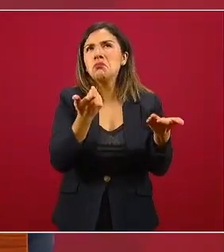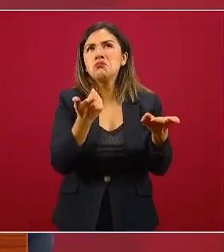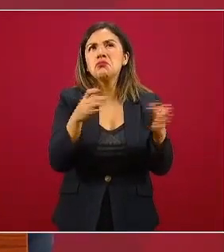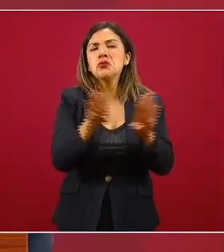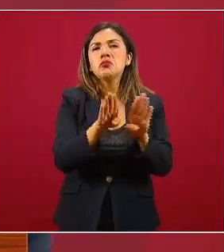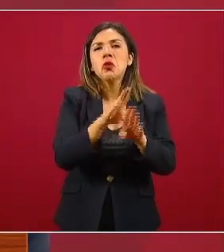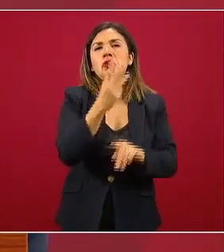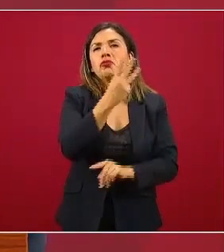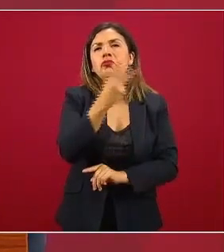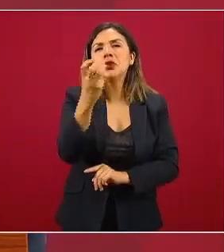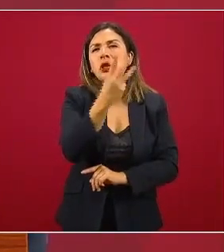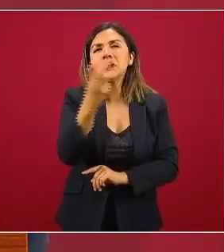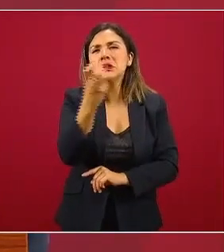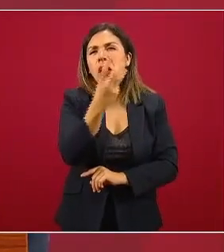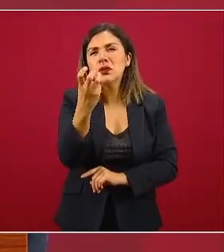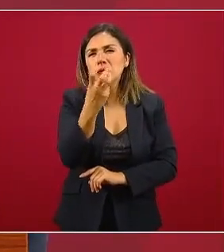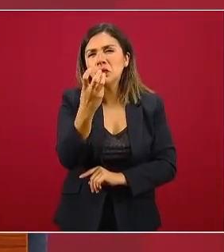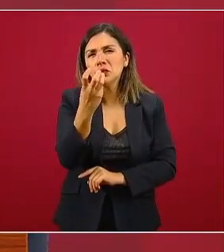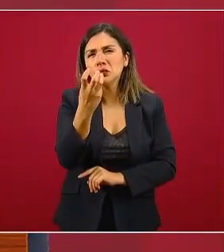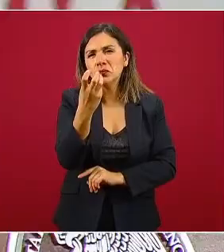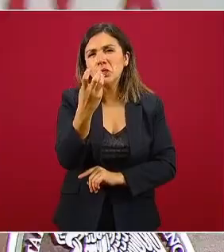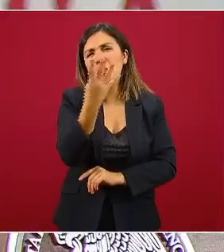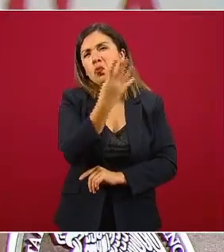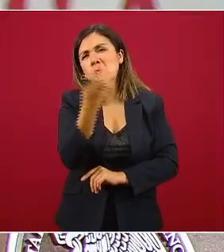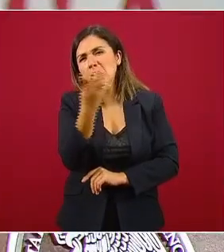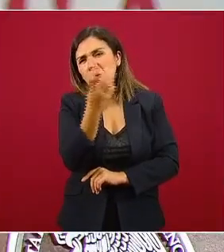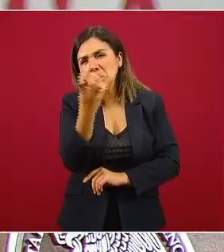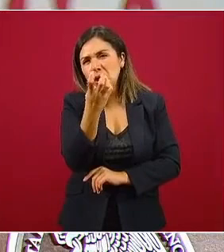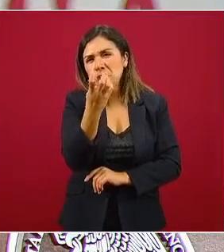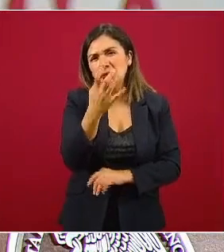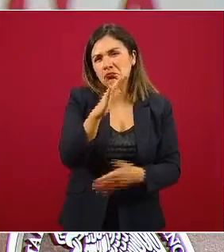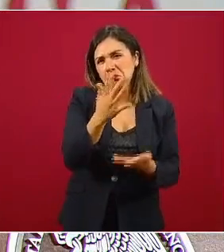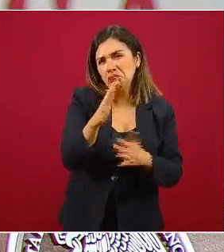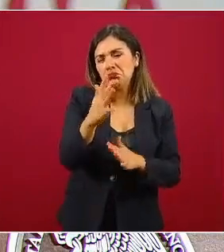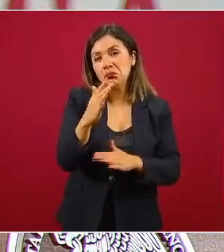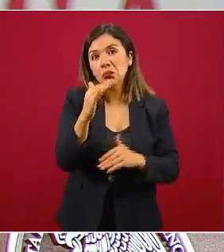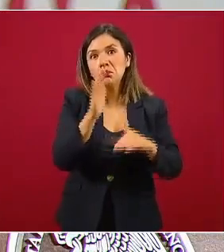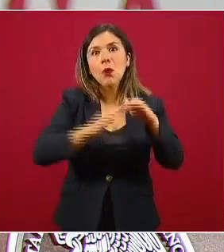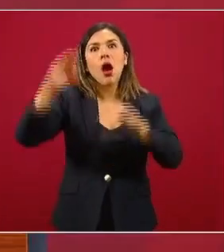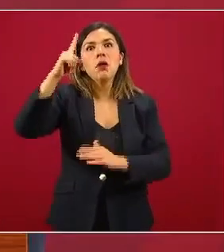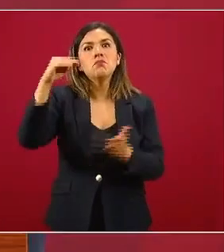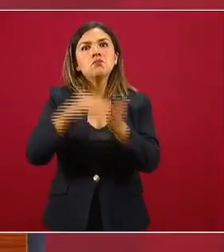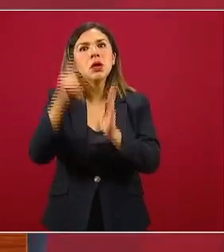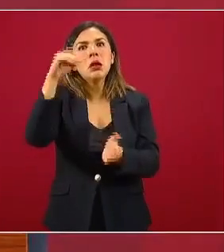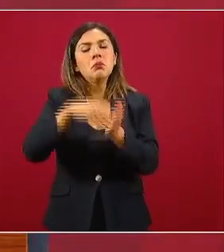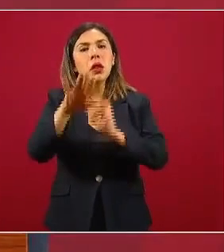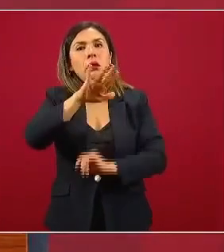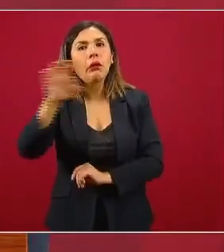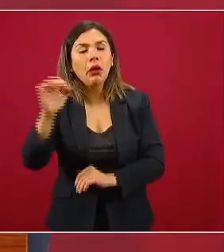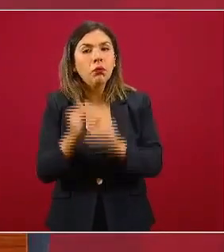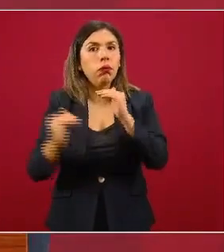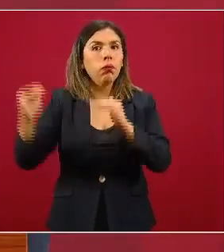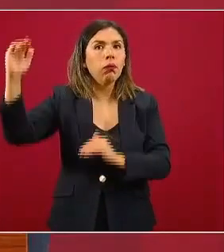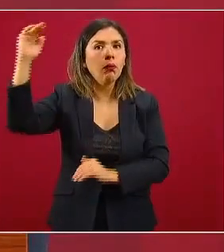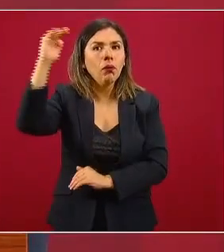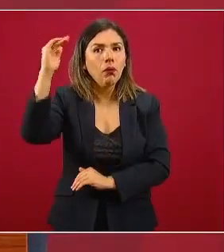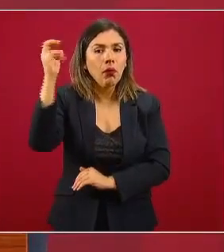de 300 pesos, 400 pesos a 1,000, 1,500,